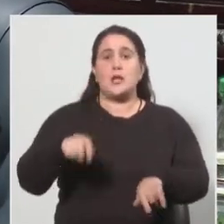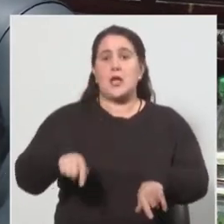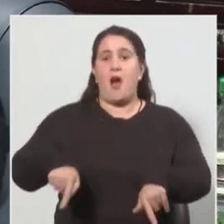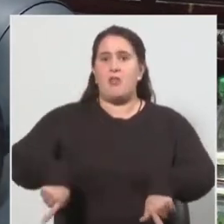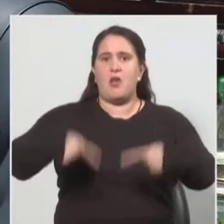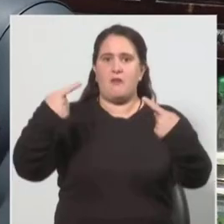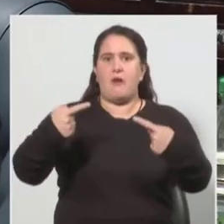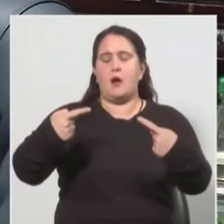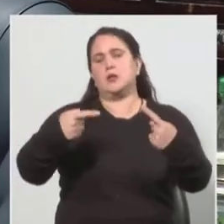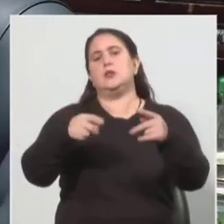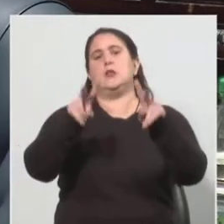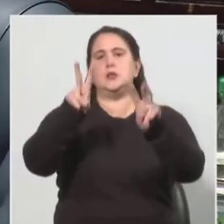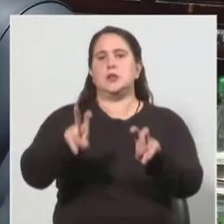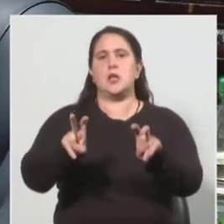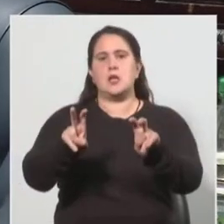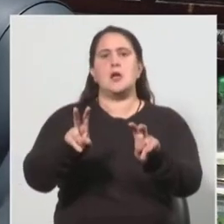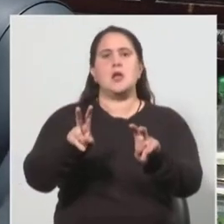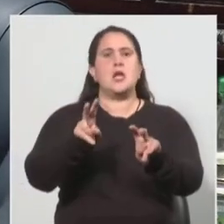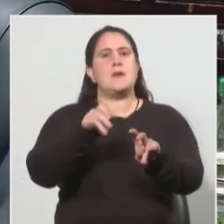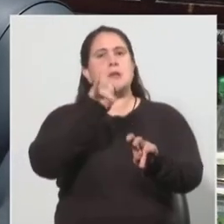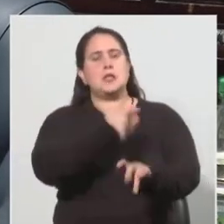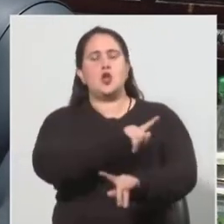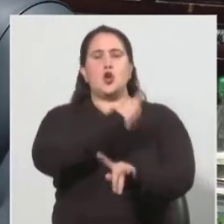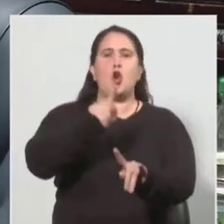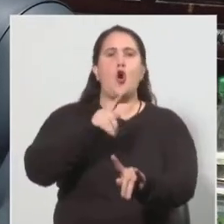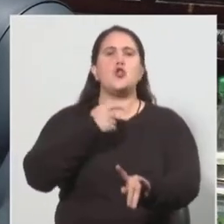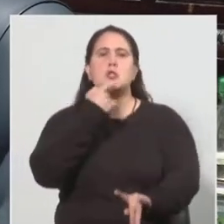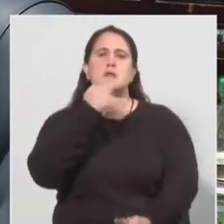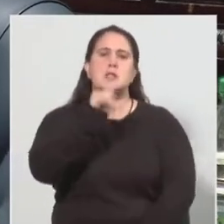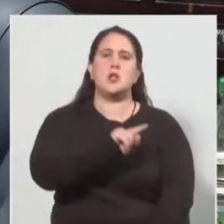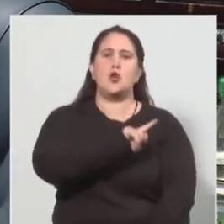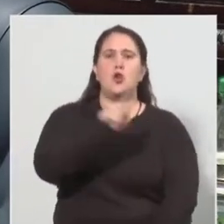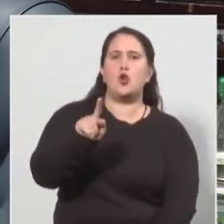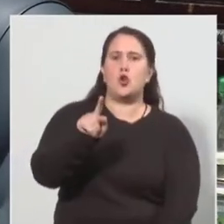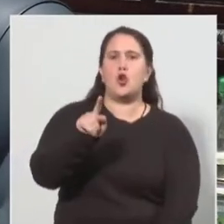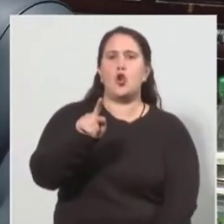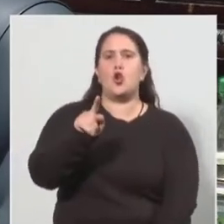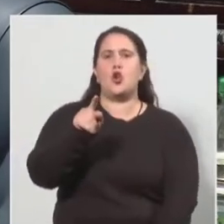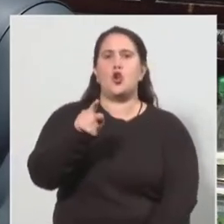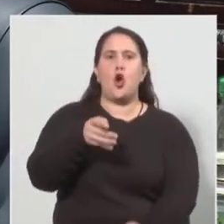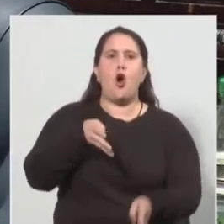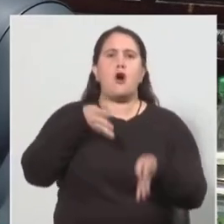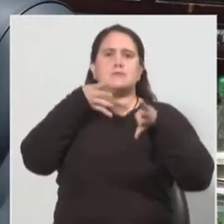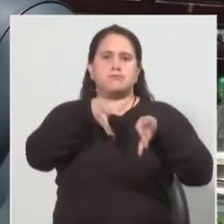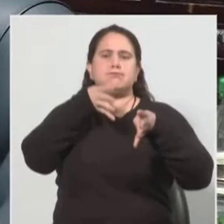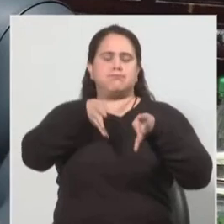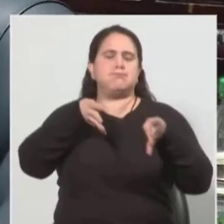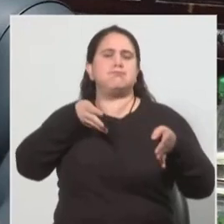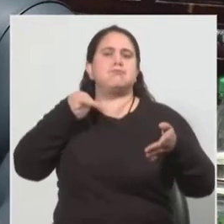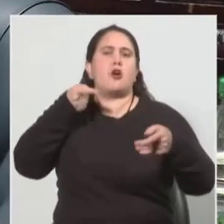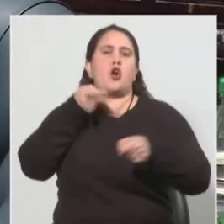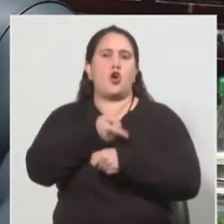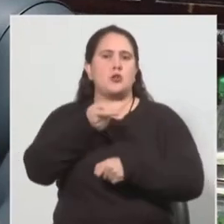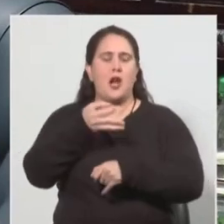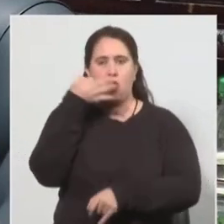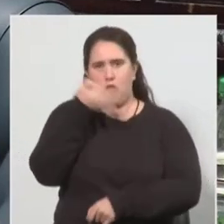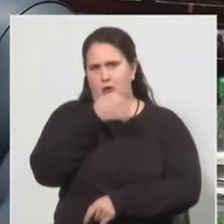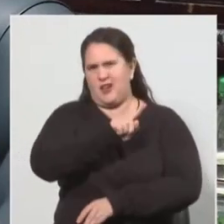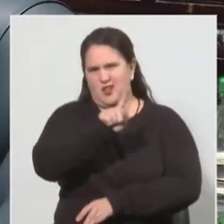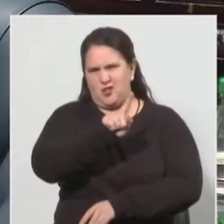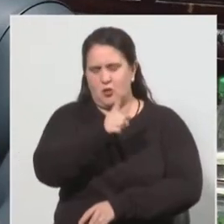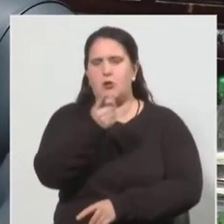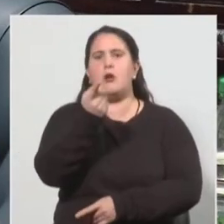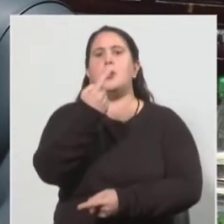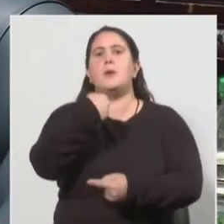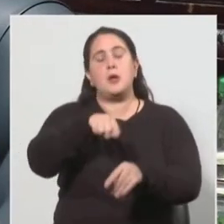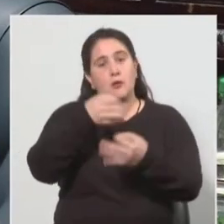la pertinencia ni acerca de la eficacia de la guerra a las drogas. Pero en cualquier caso es claro